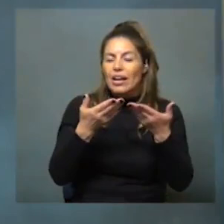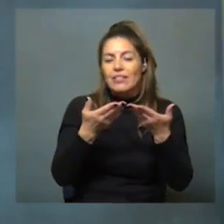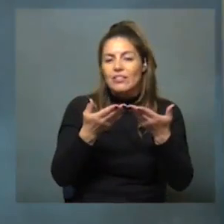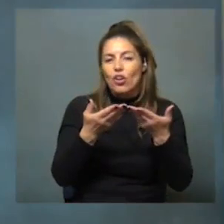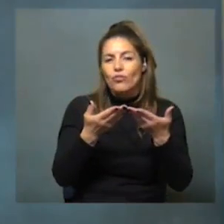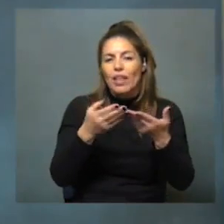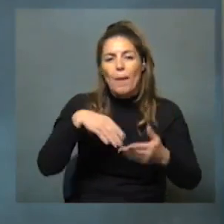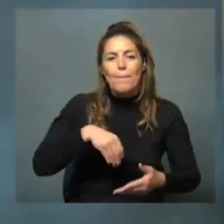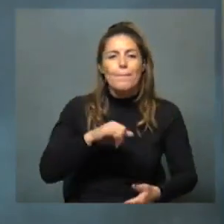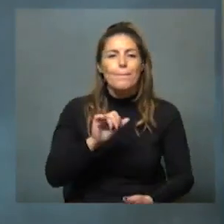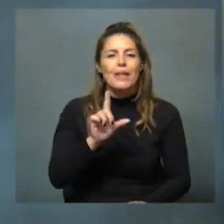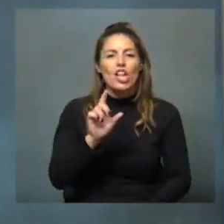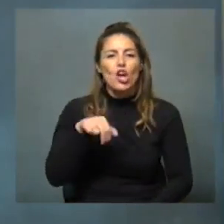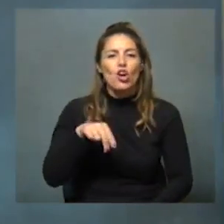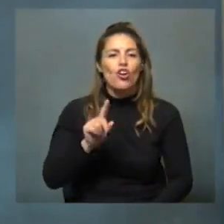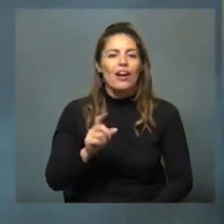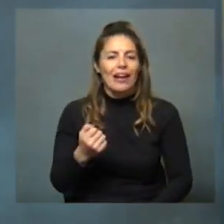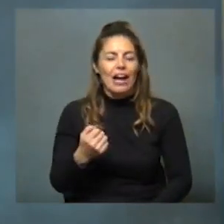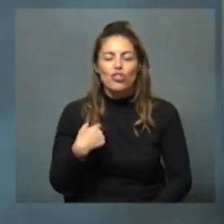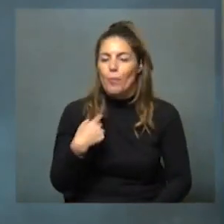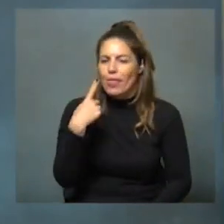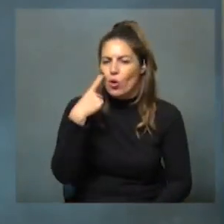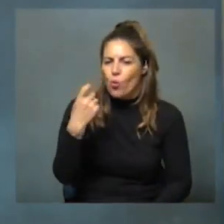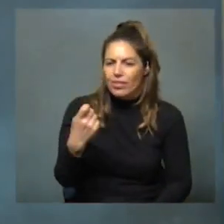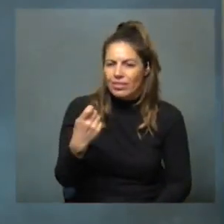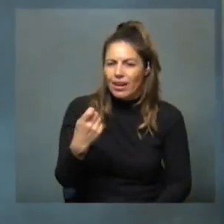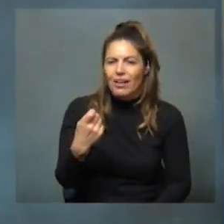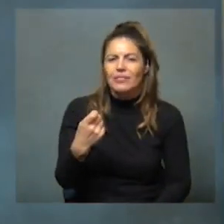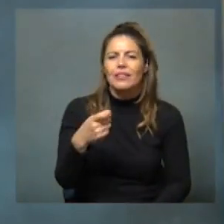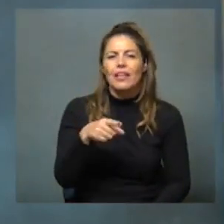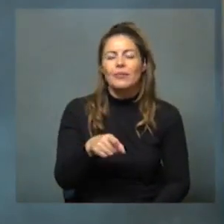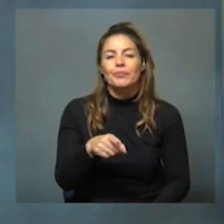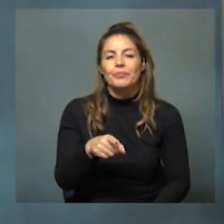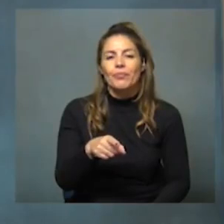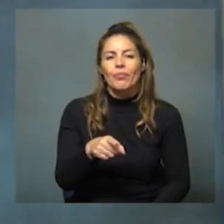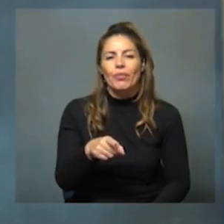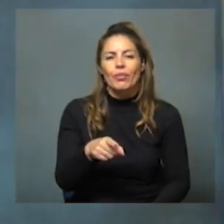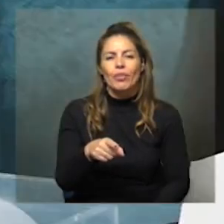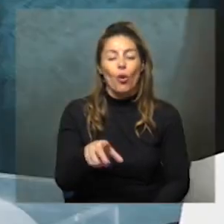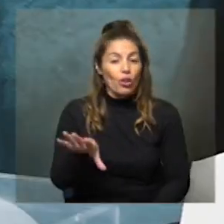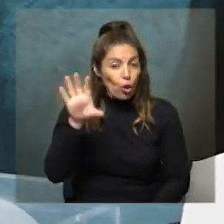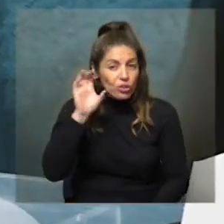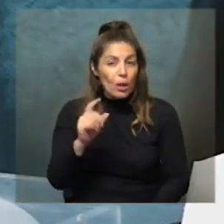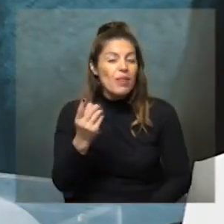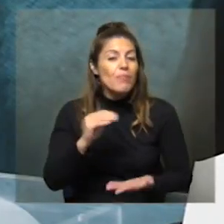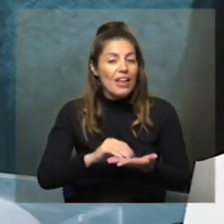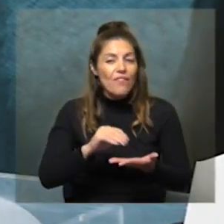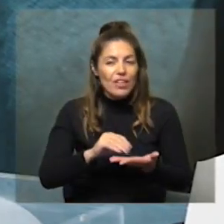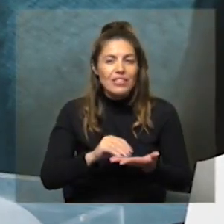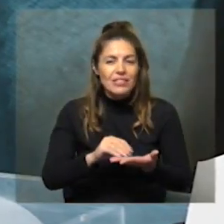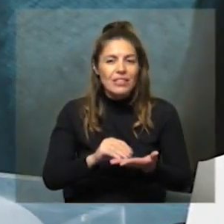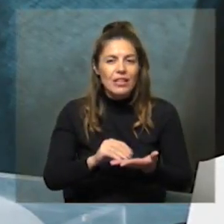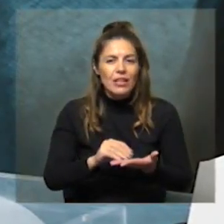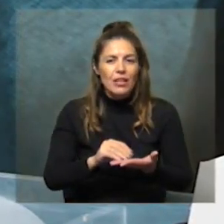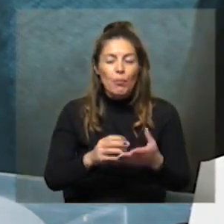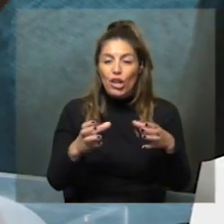milonga. Eso fue lo que yo me di cuenta. Y al. ¿Te acuerdas cuando la escuchaste por primera vez? ¿Por La Trampa o